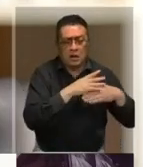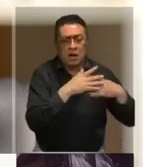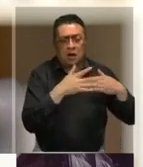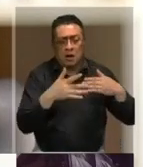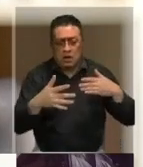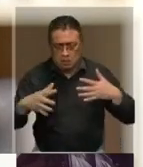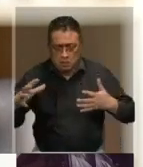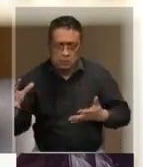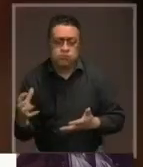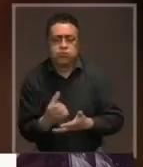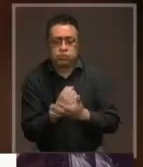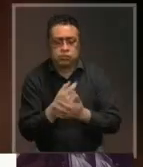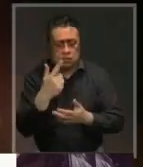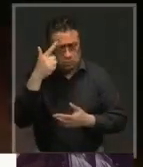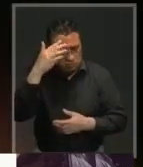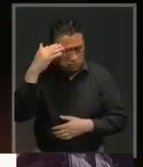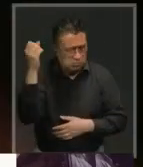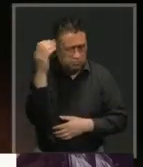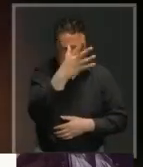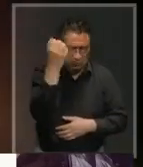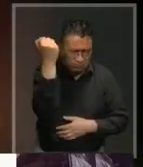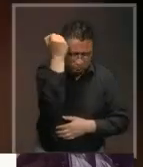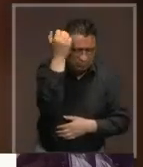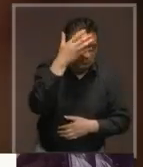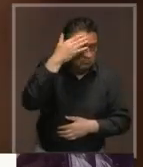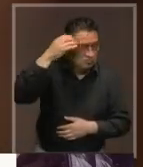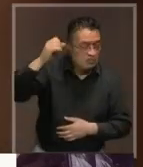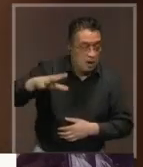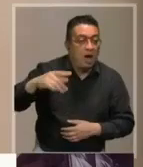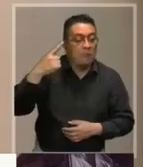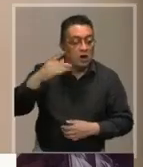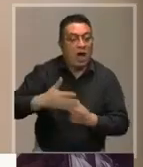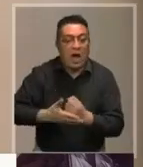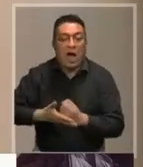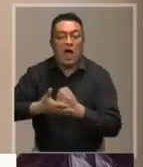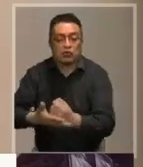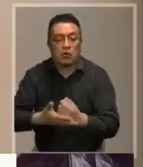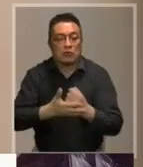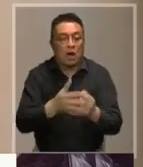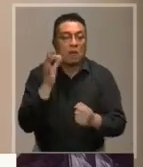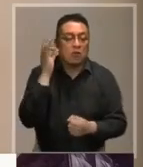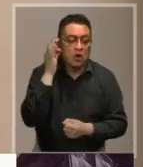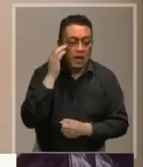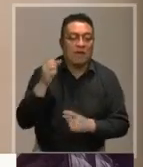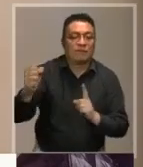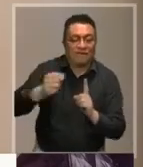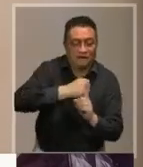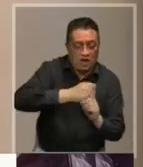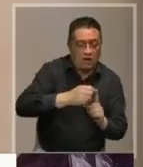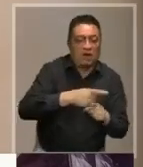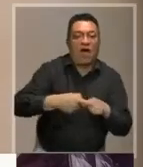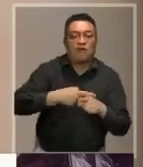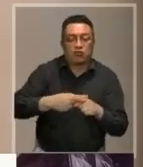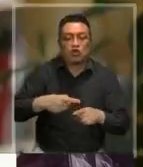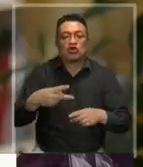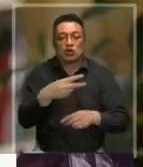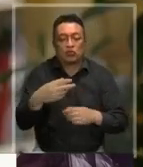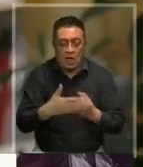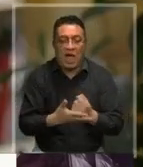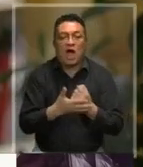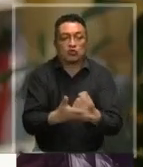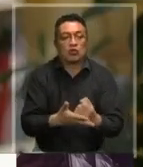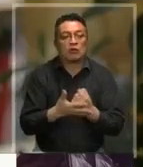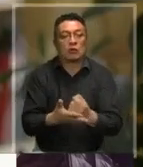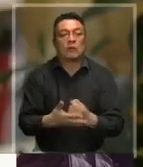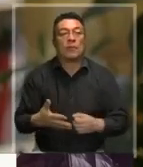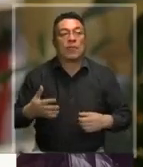logró superar esta experiencia sino que también ayudar a mujeres Víctimas de violencia o abuso sexual Quiero